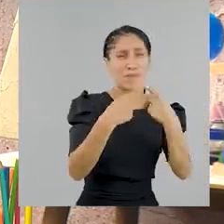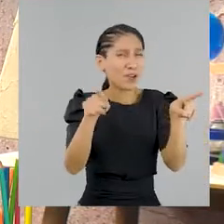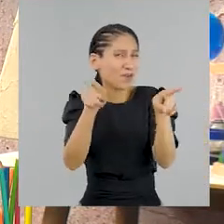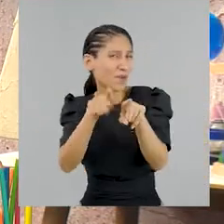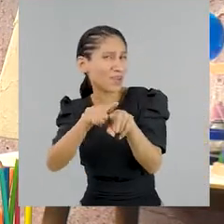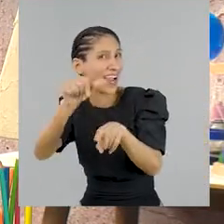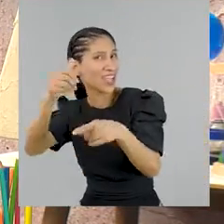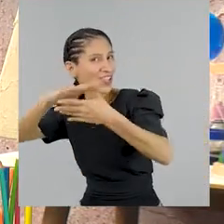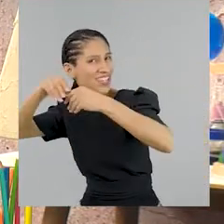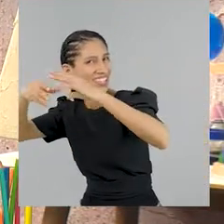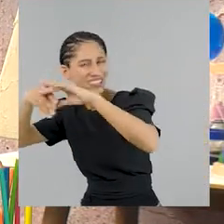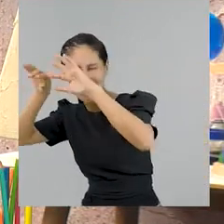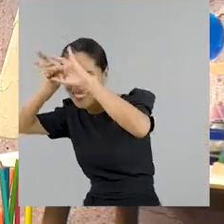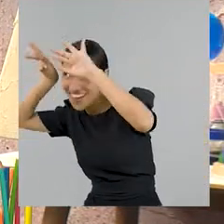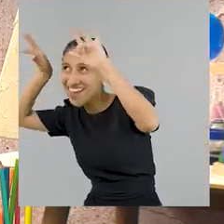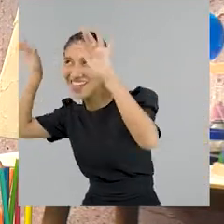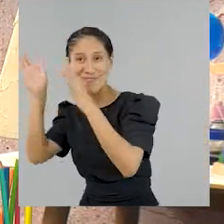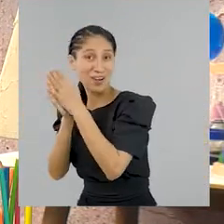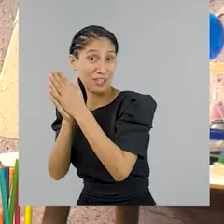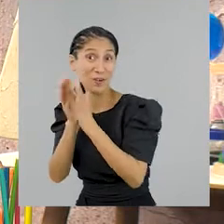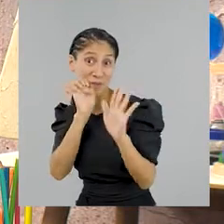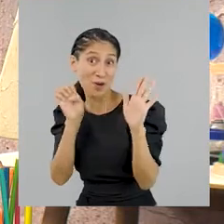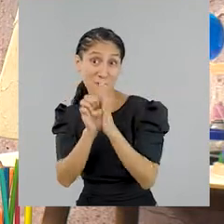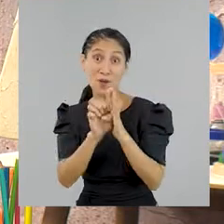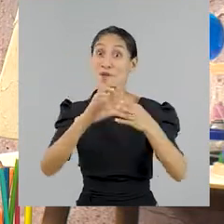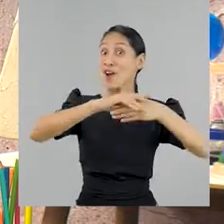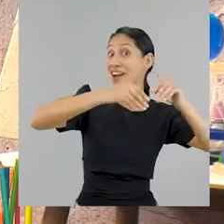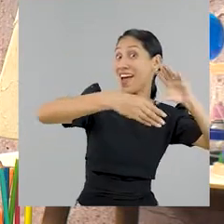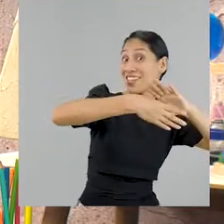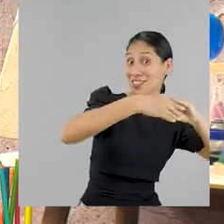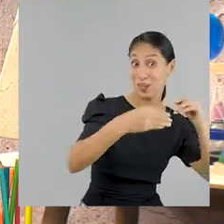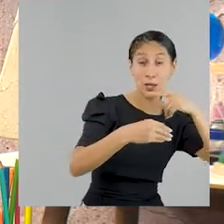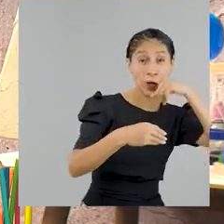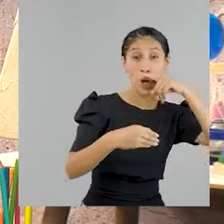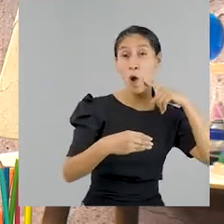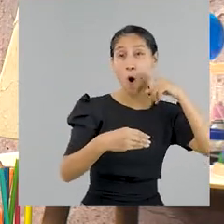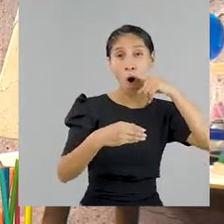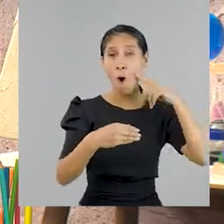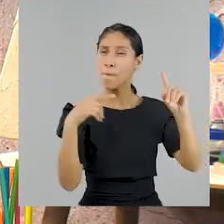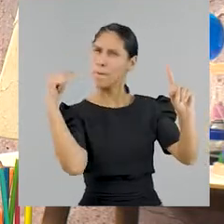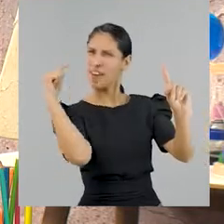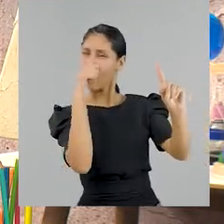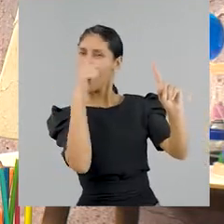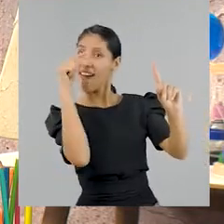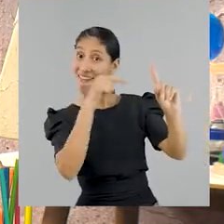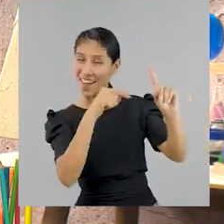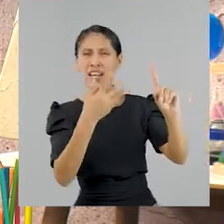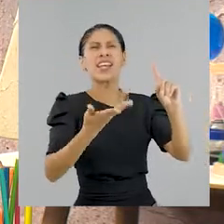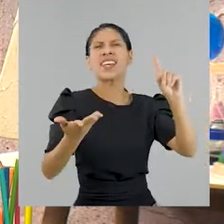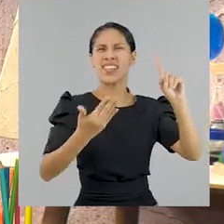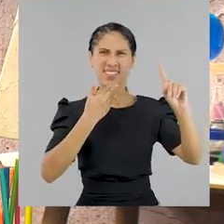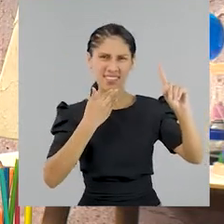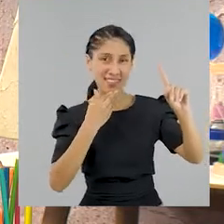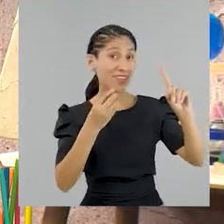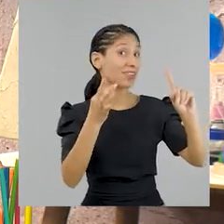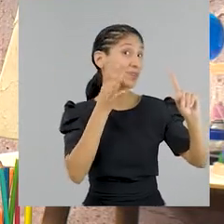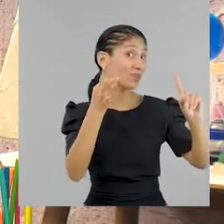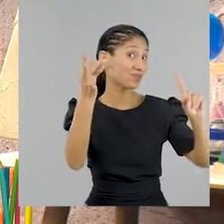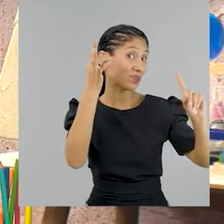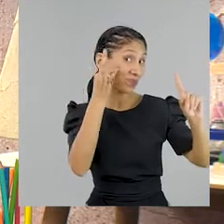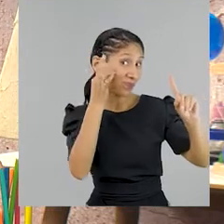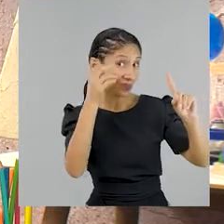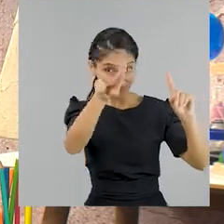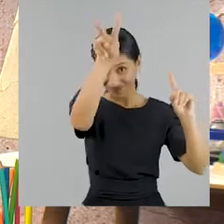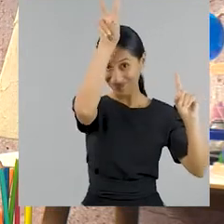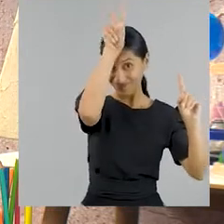en un lugar y tiempo concretos, como la leyenda de Manco Cápac y Mama Ocllo. Y como siempre, hoy estamos con ustedes